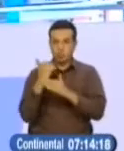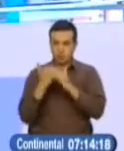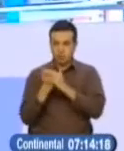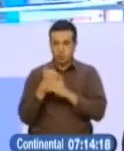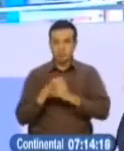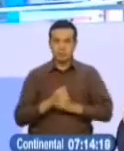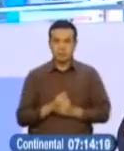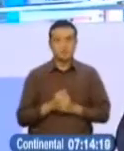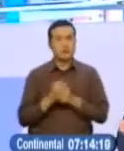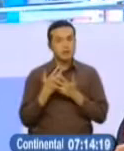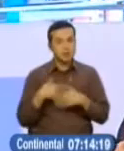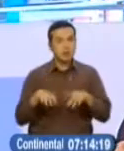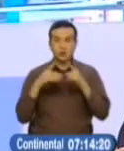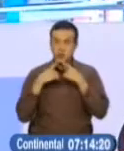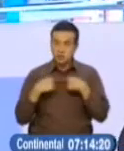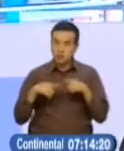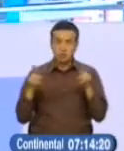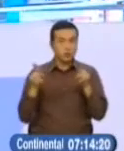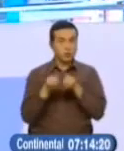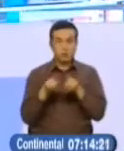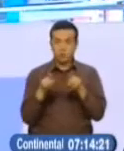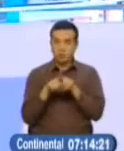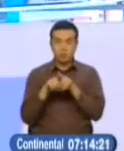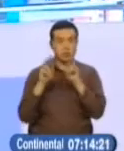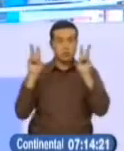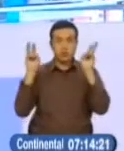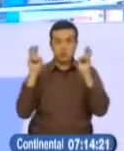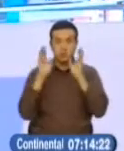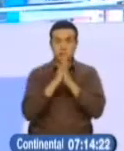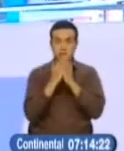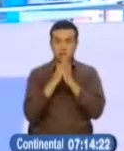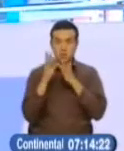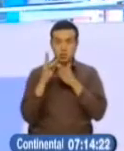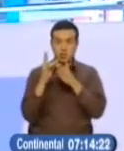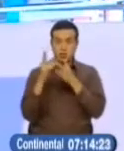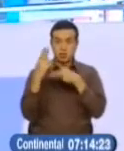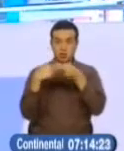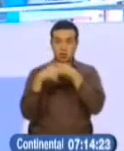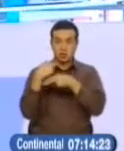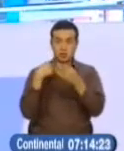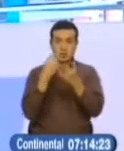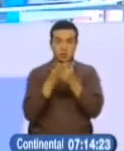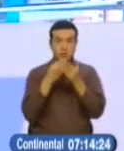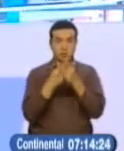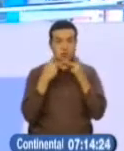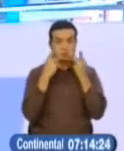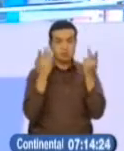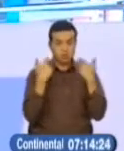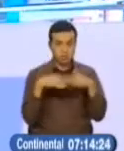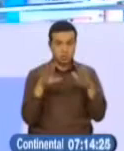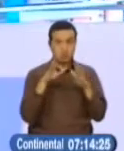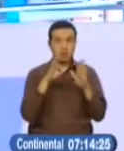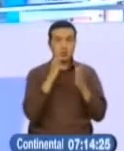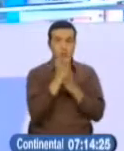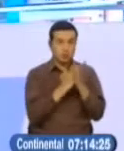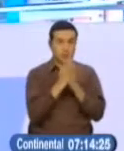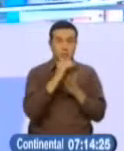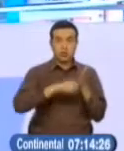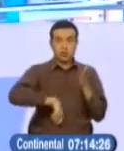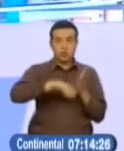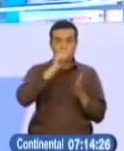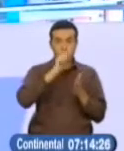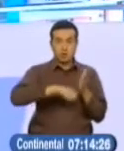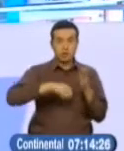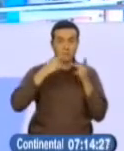sí. Y estamos hablando de un tanto similar en el caso del manual de buenas prácticas comerciales para las compras públicas que lo hicimos con el CERCOP, que ya ha